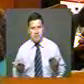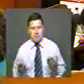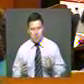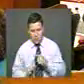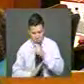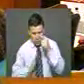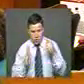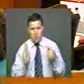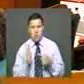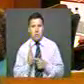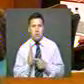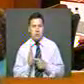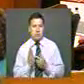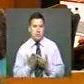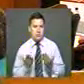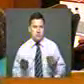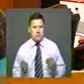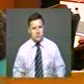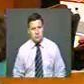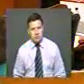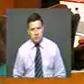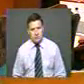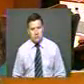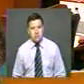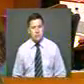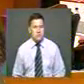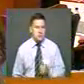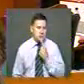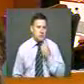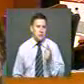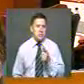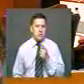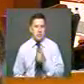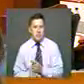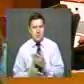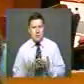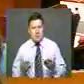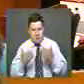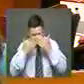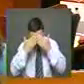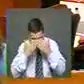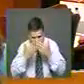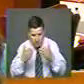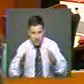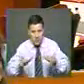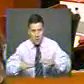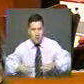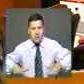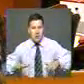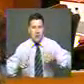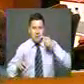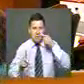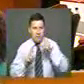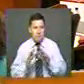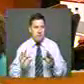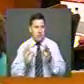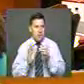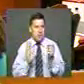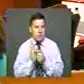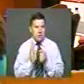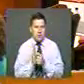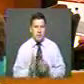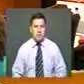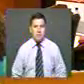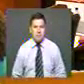completamente en haber dejado lo que se llama un amplio espectro contractual,